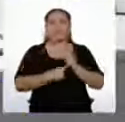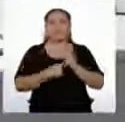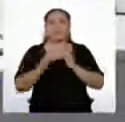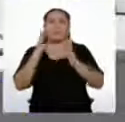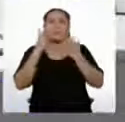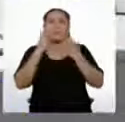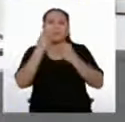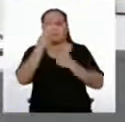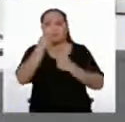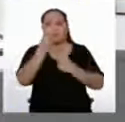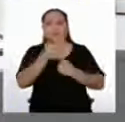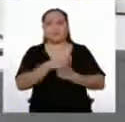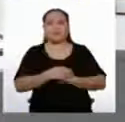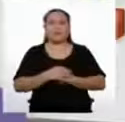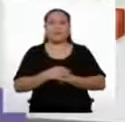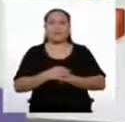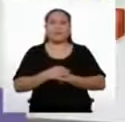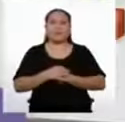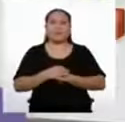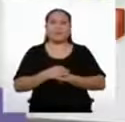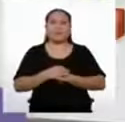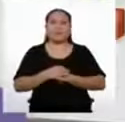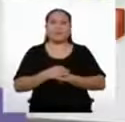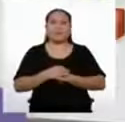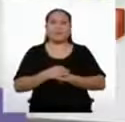así.